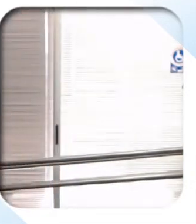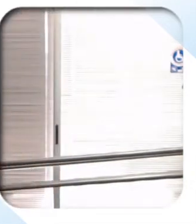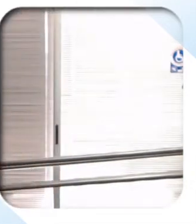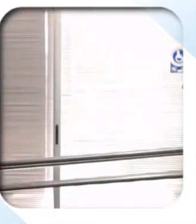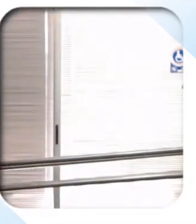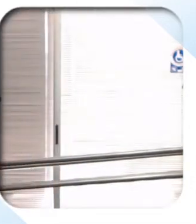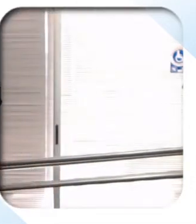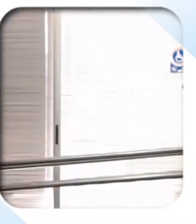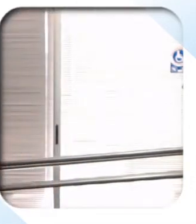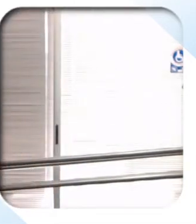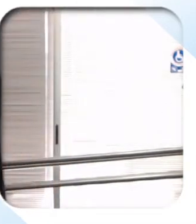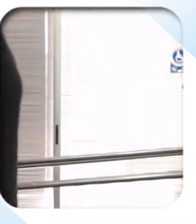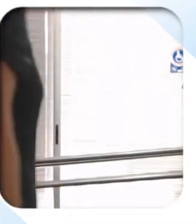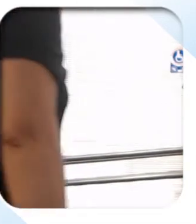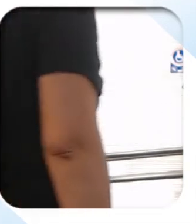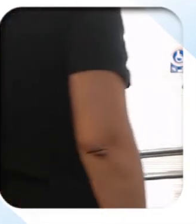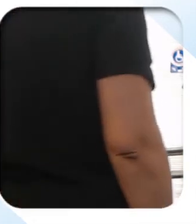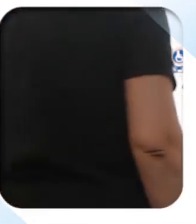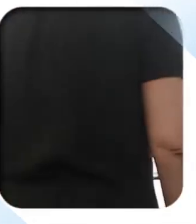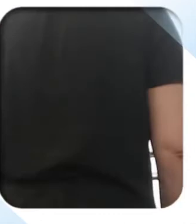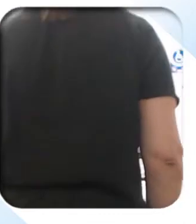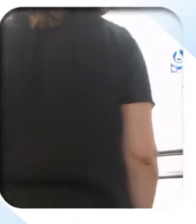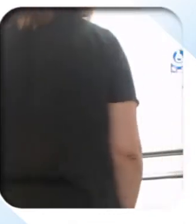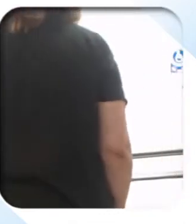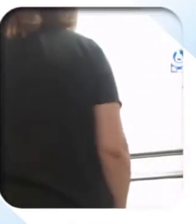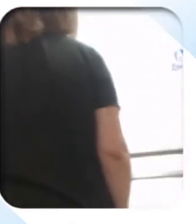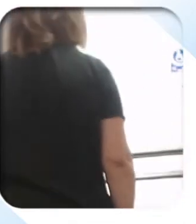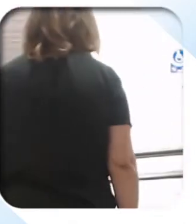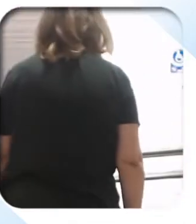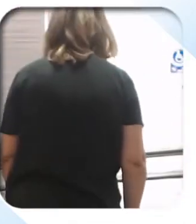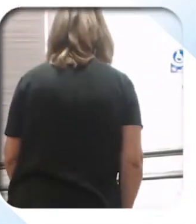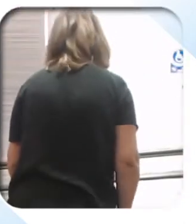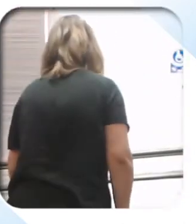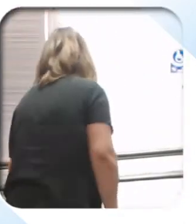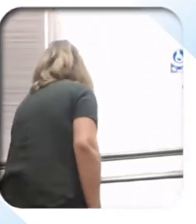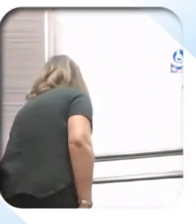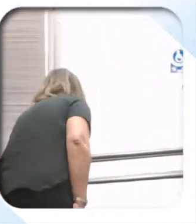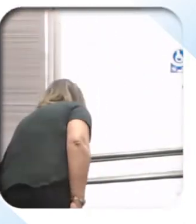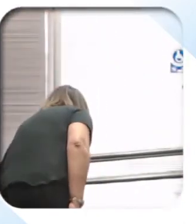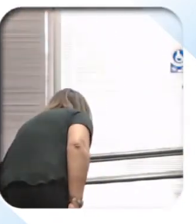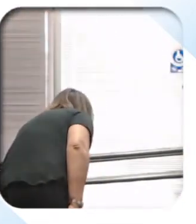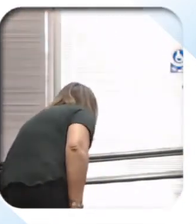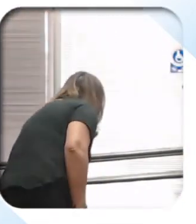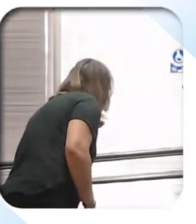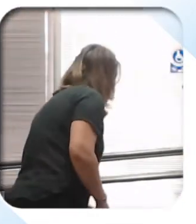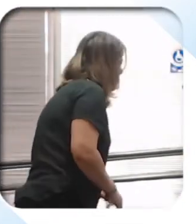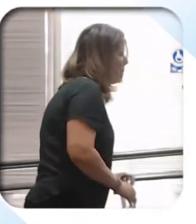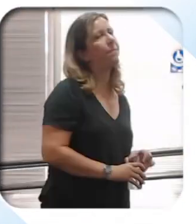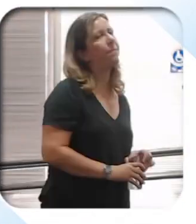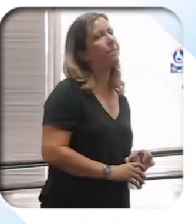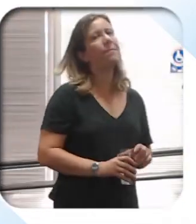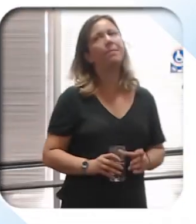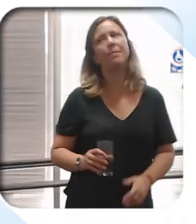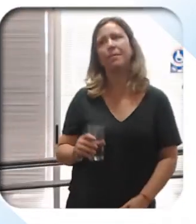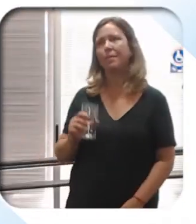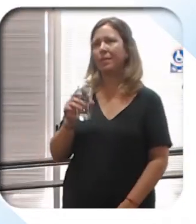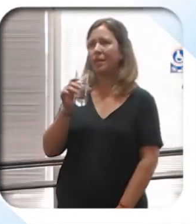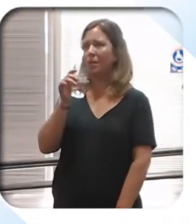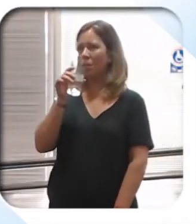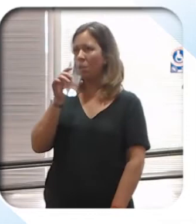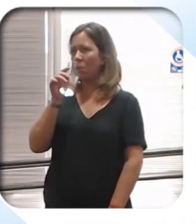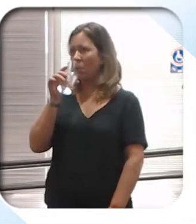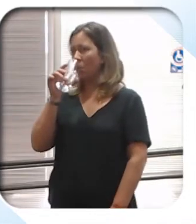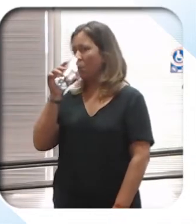Muchas gracias, doctora Magdalena Jovanova. Ahora, en segundo lugar, expondrá la licenciada en fisioterapia Paola Paz